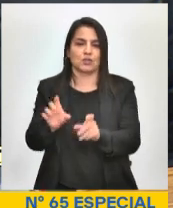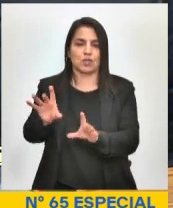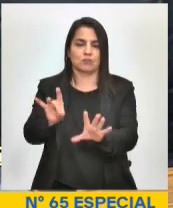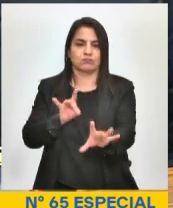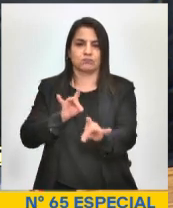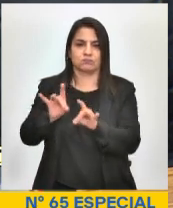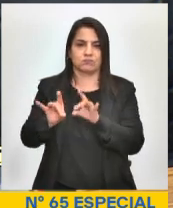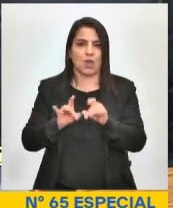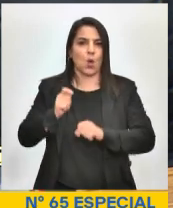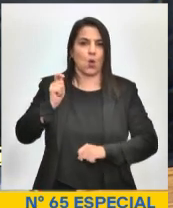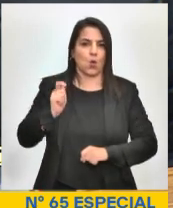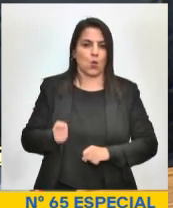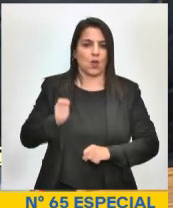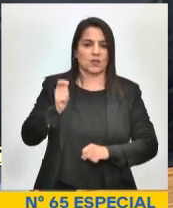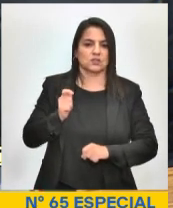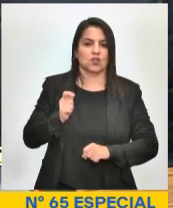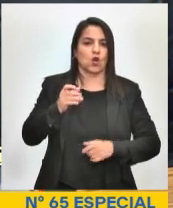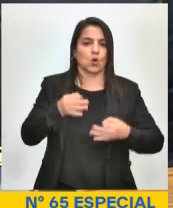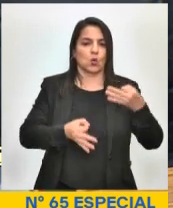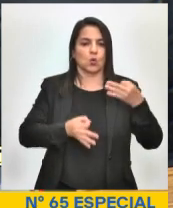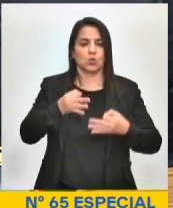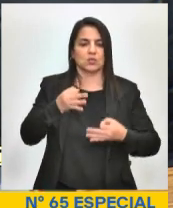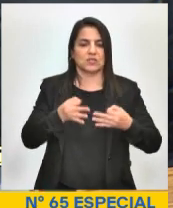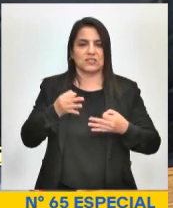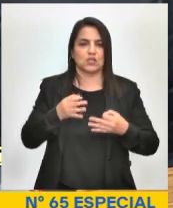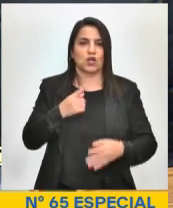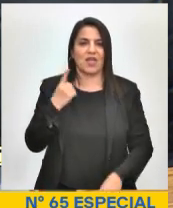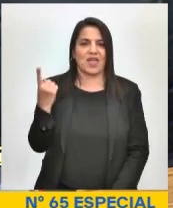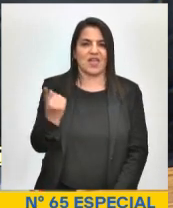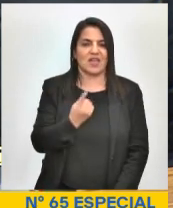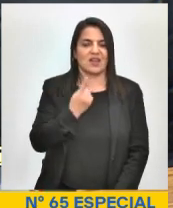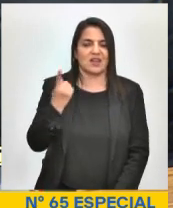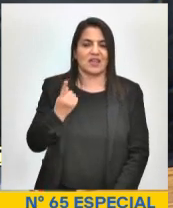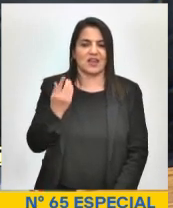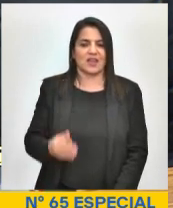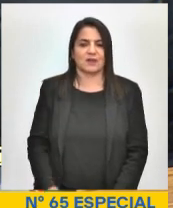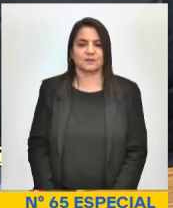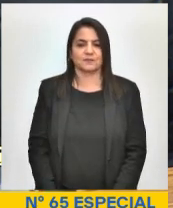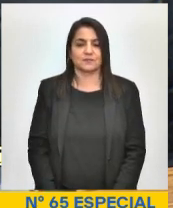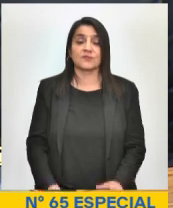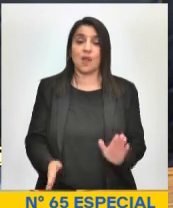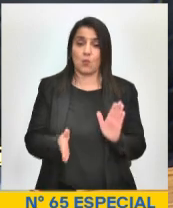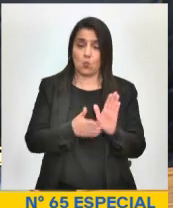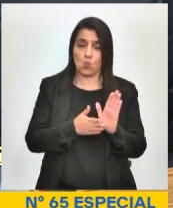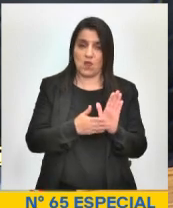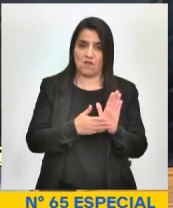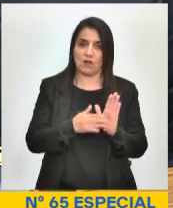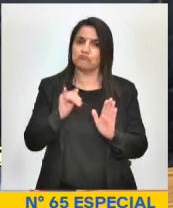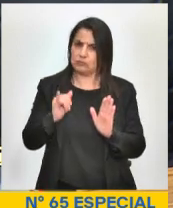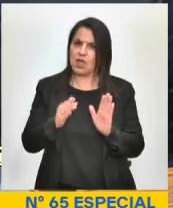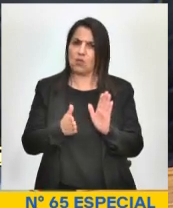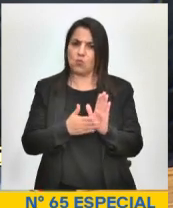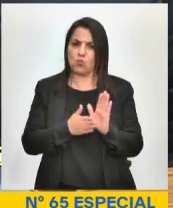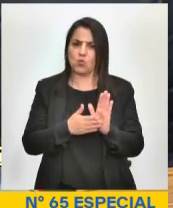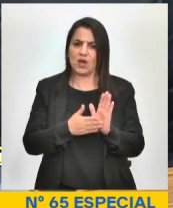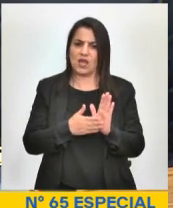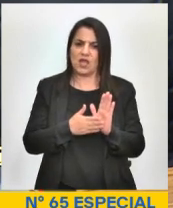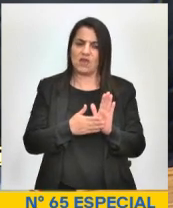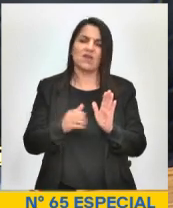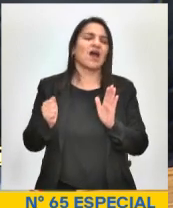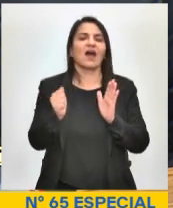justicia o los chilenos en su generalidad. Se ha señalado que no hay prueba. Presidente, sí hay prueba. Se violó el